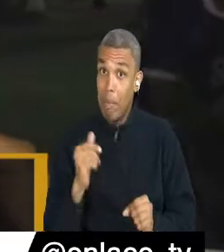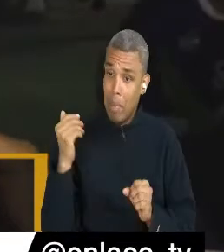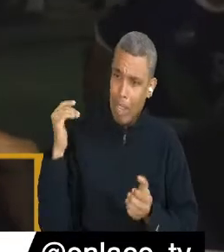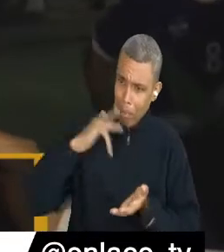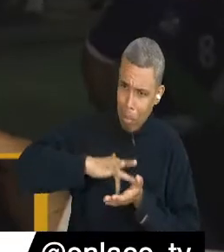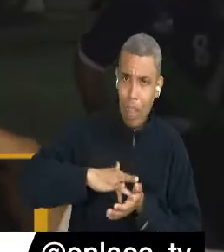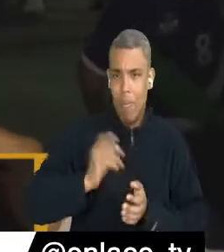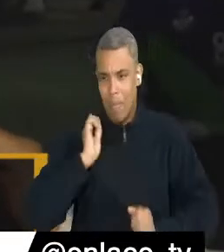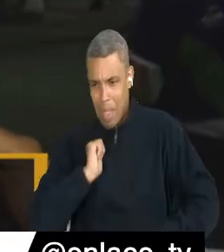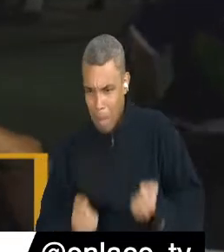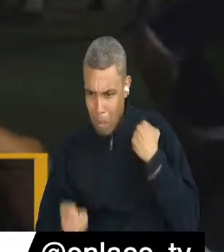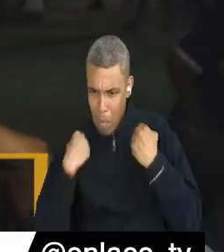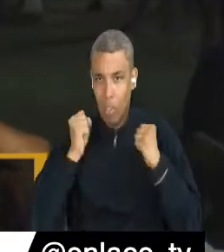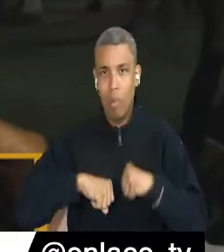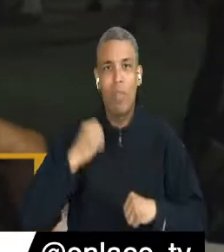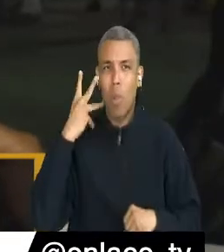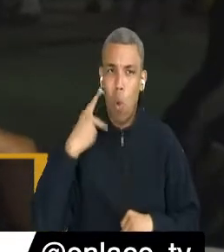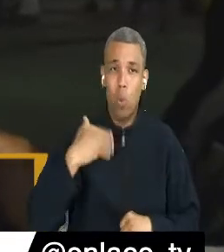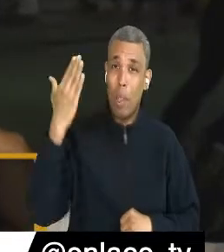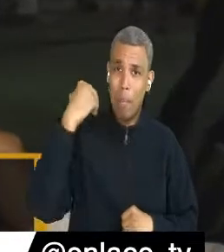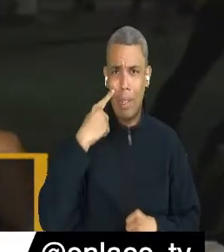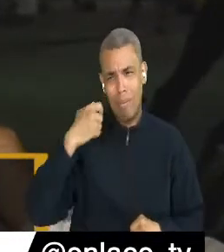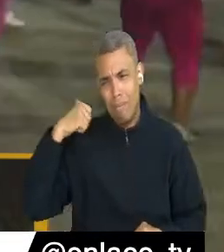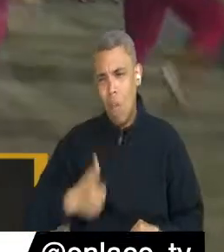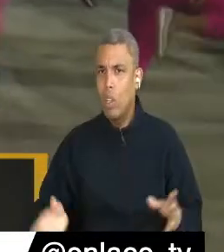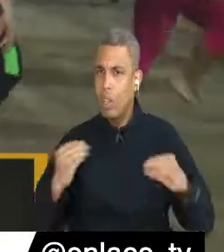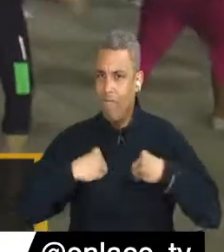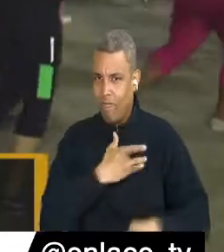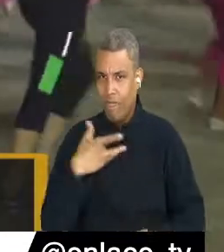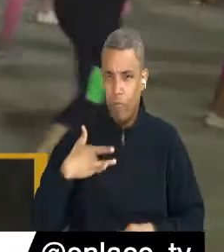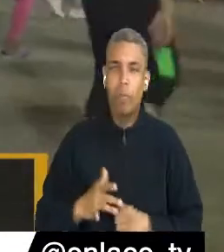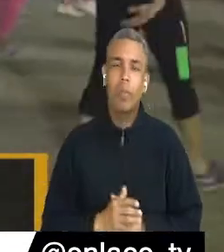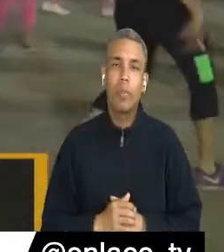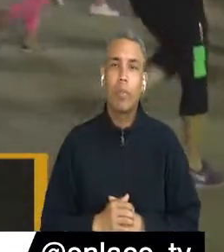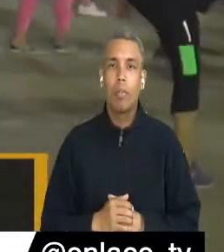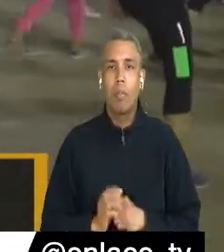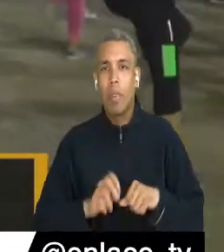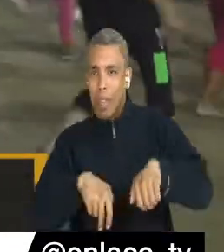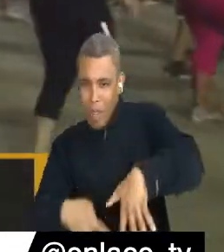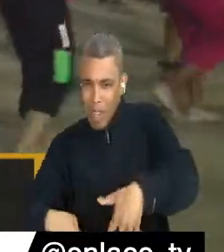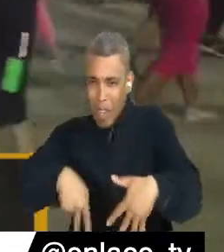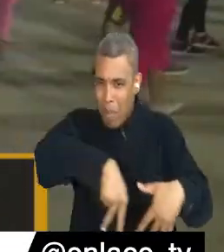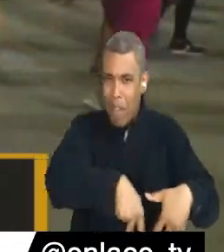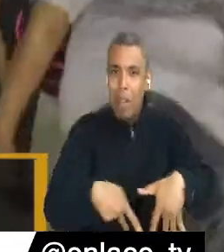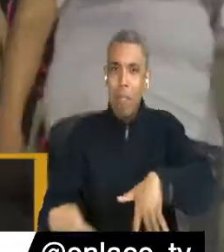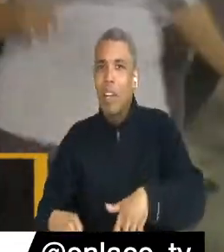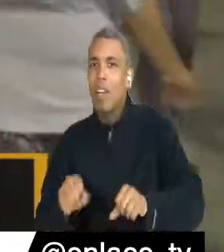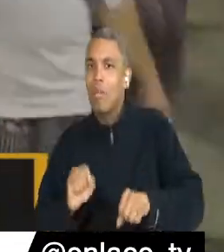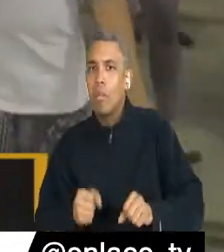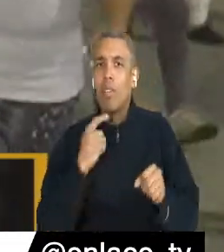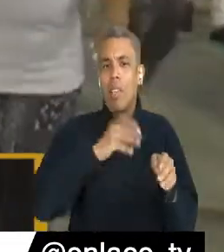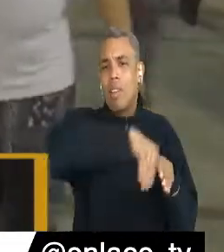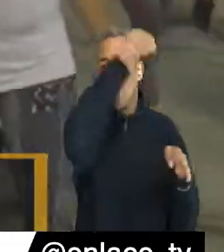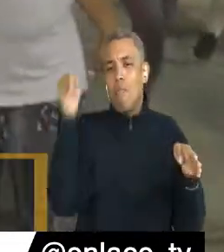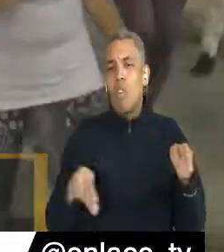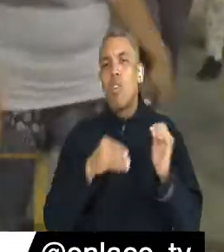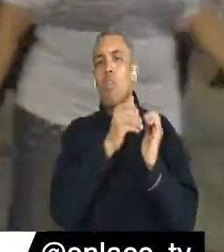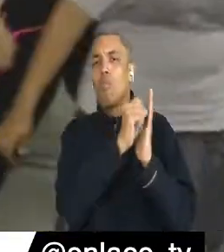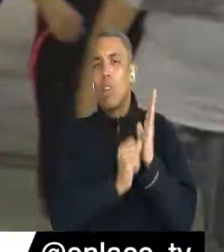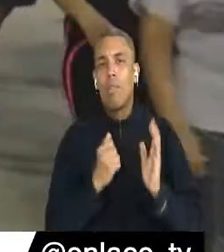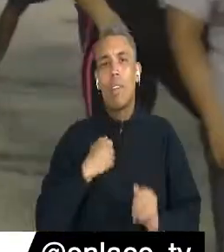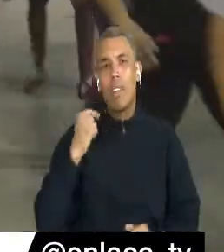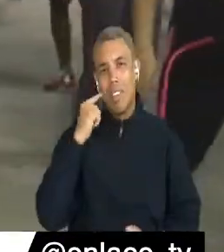Barranca Bermeja, venga a hacer ejercicio todos los días, es muy bueno y para la salud. Esta práctica de aeróbicos se da en el desarrollo de la Ruta 65 organizada por